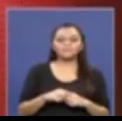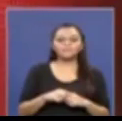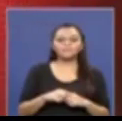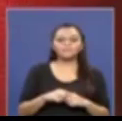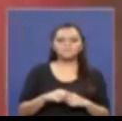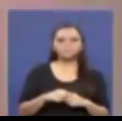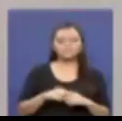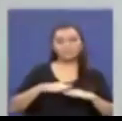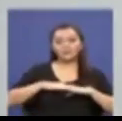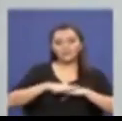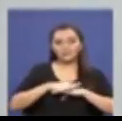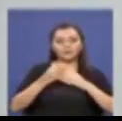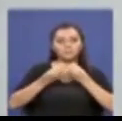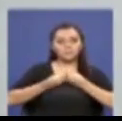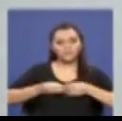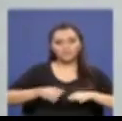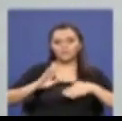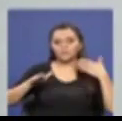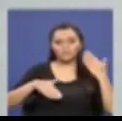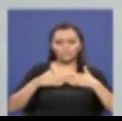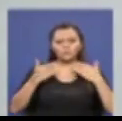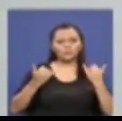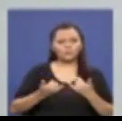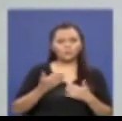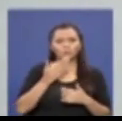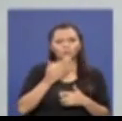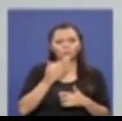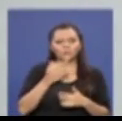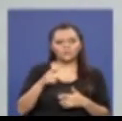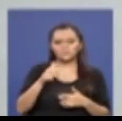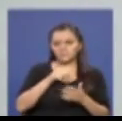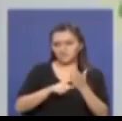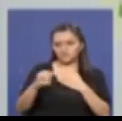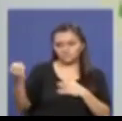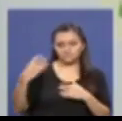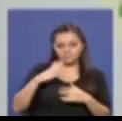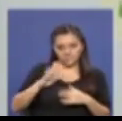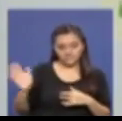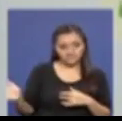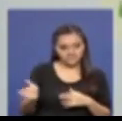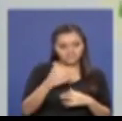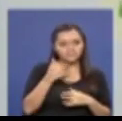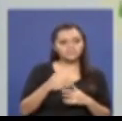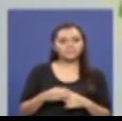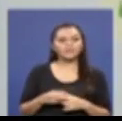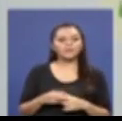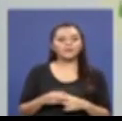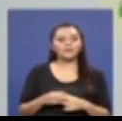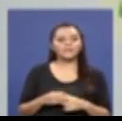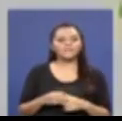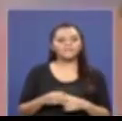optimización de redes, disminución de pérdidas, lo que ha dicho el señor ministro. Sigamos, por favor.